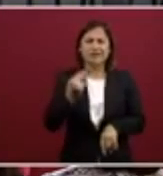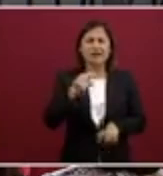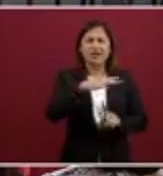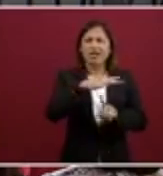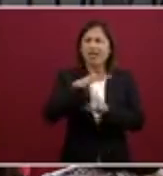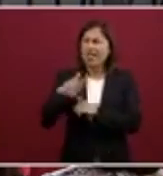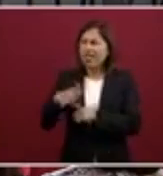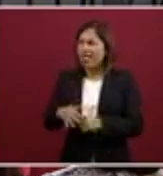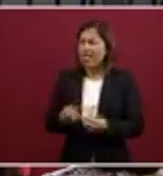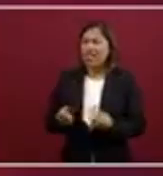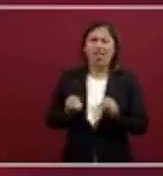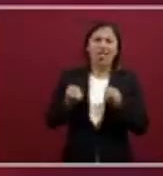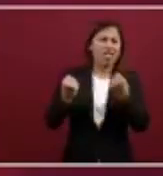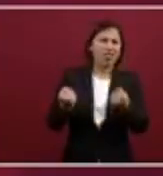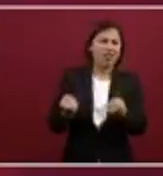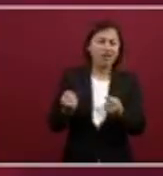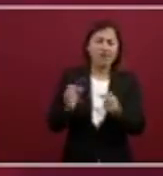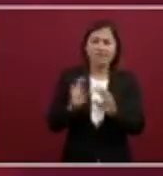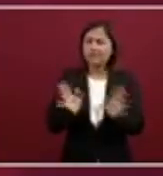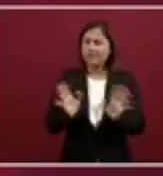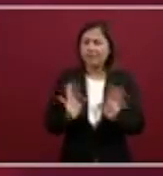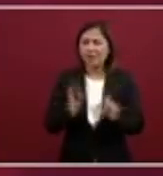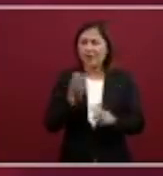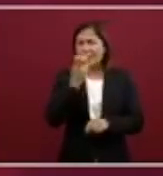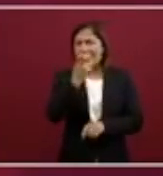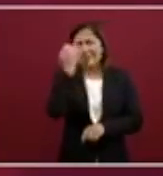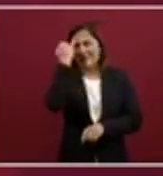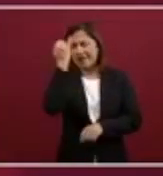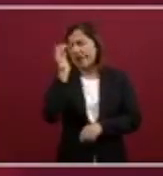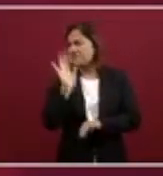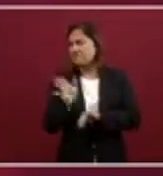artillados, no queremos ese tipo de cooperación.